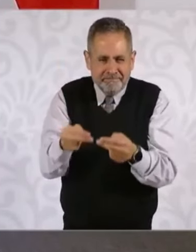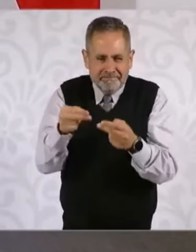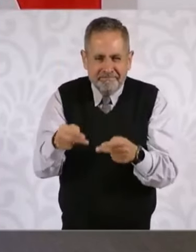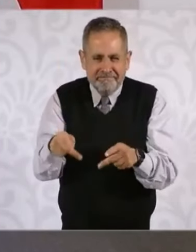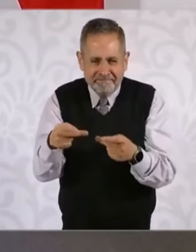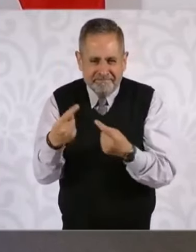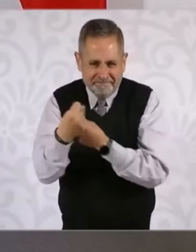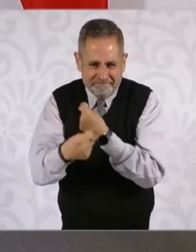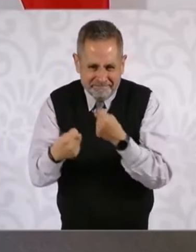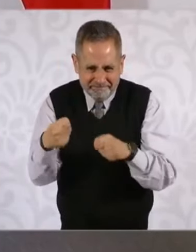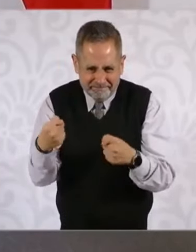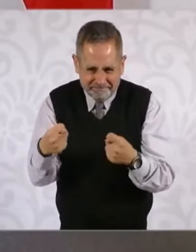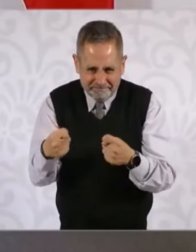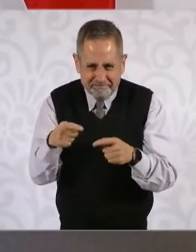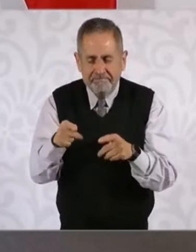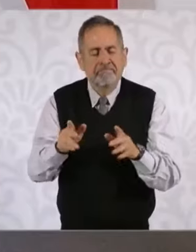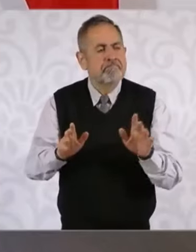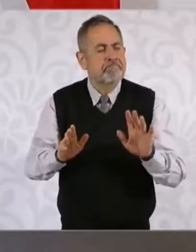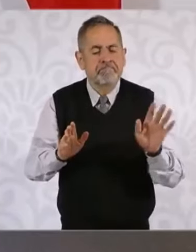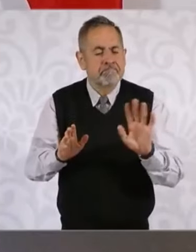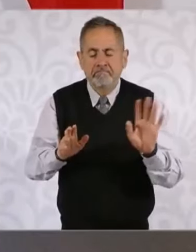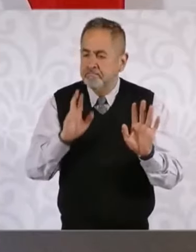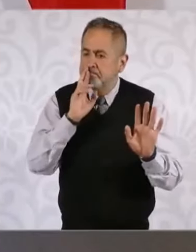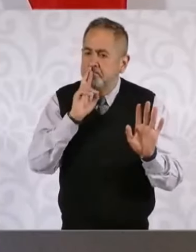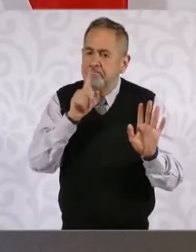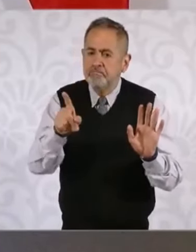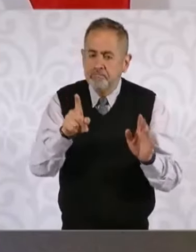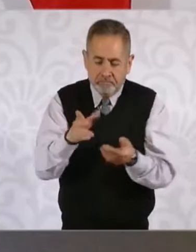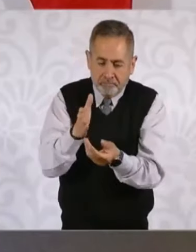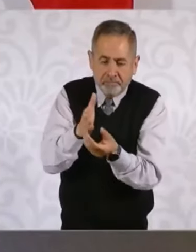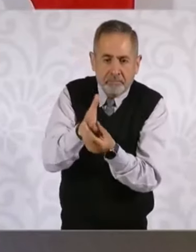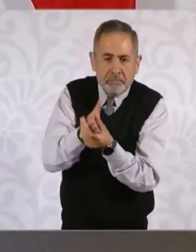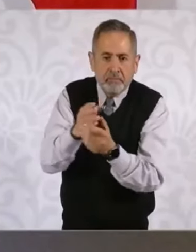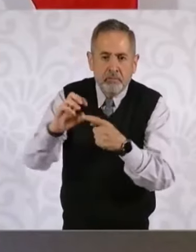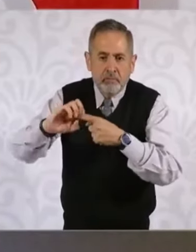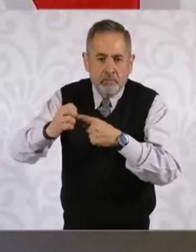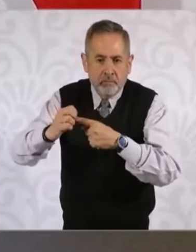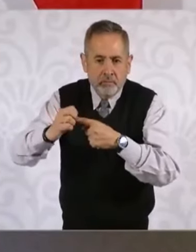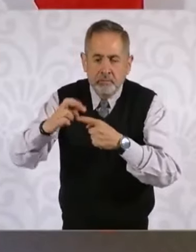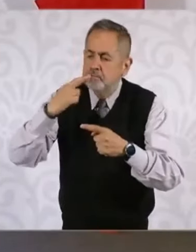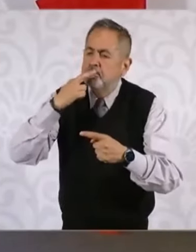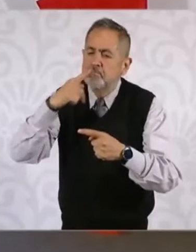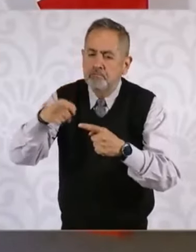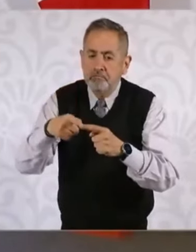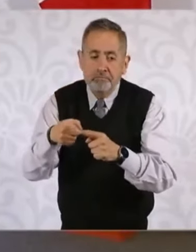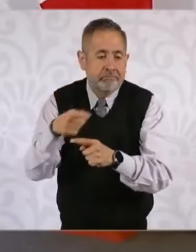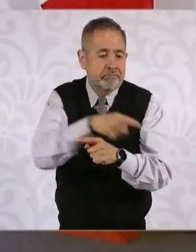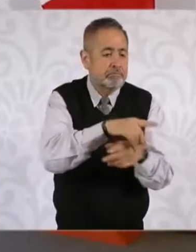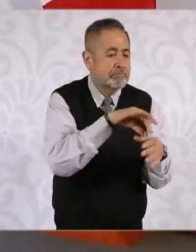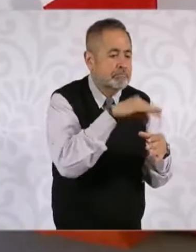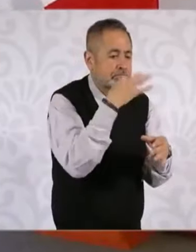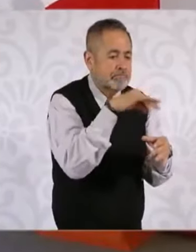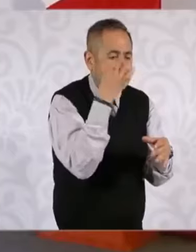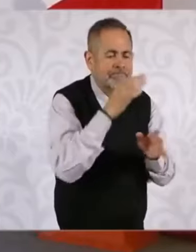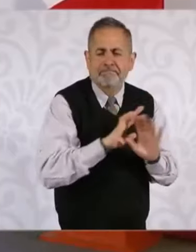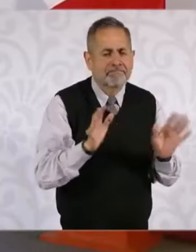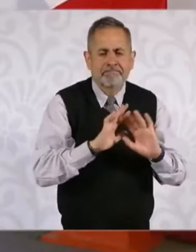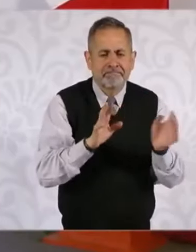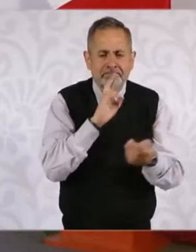mucho mejor comer un taco de frijoles que una bolsa de papas.